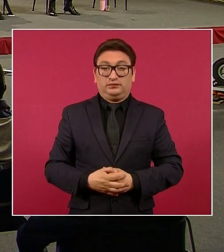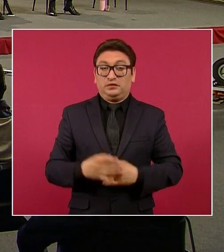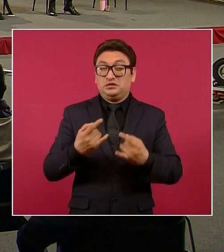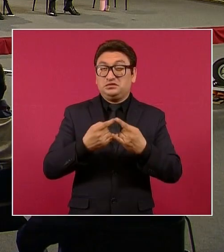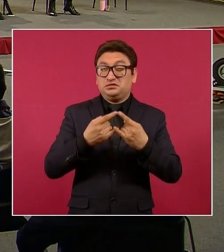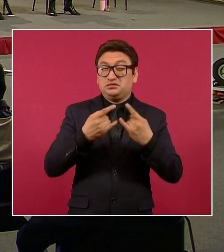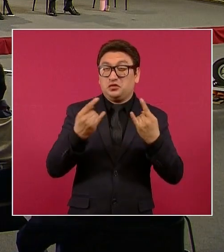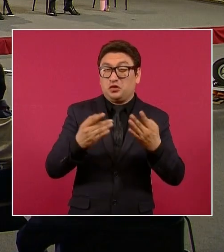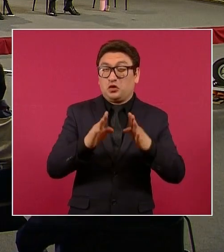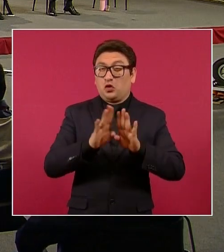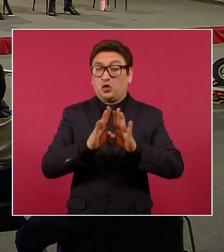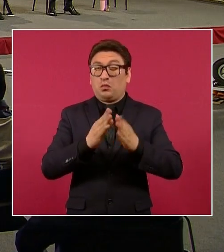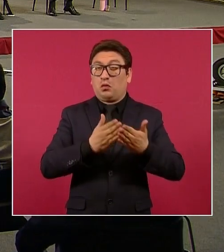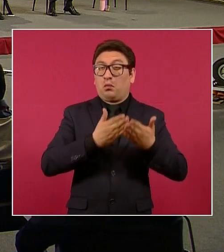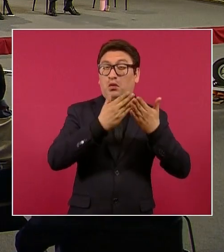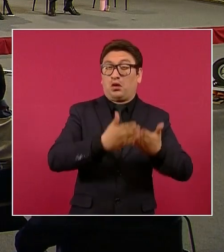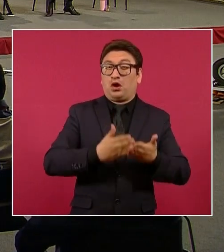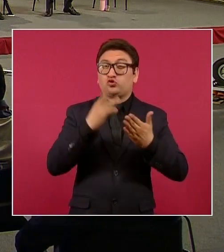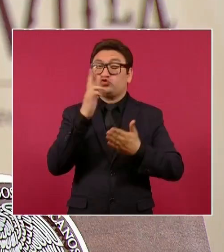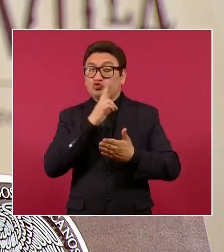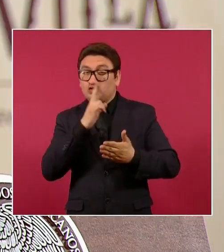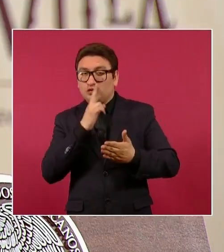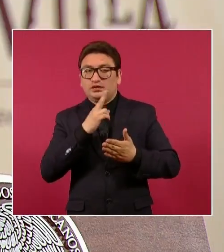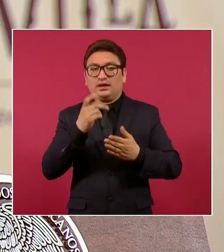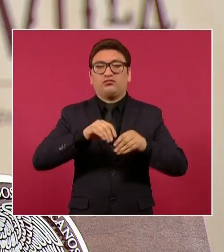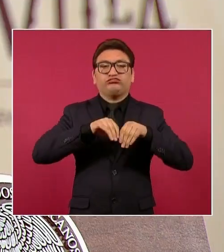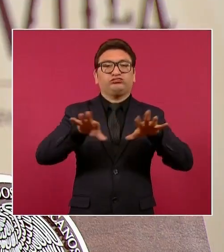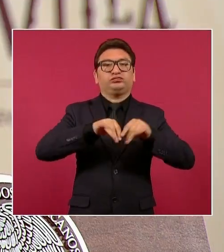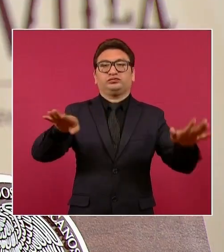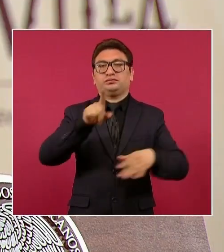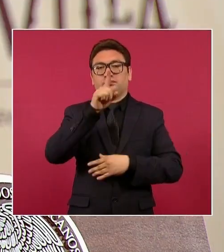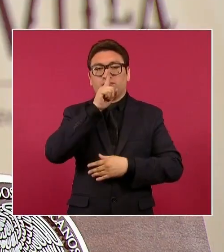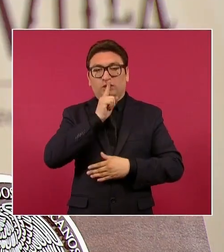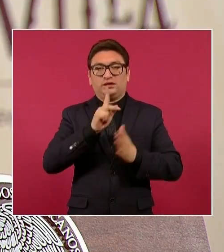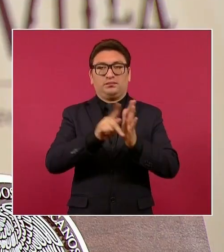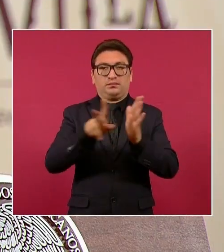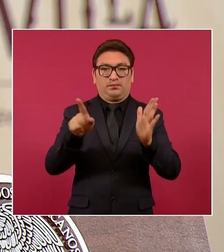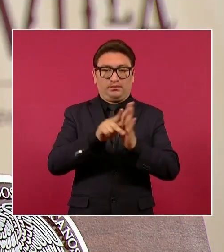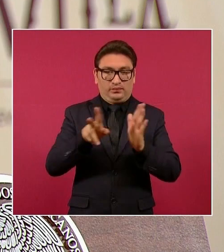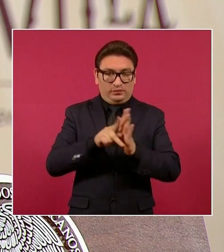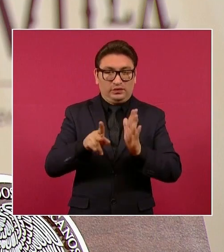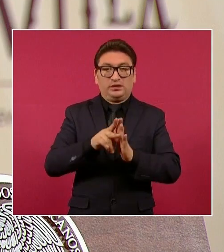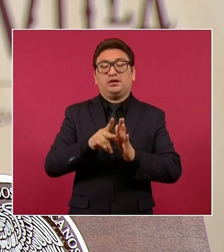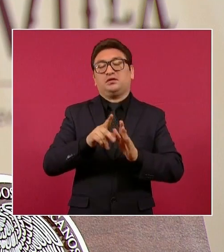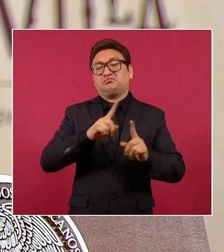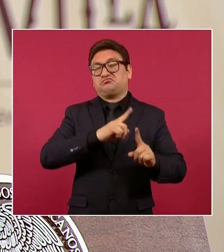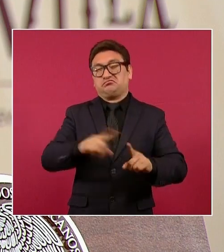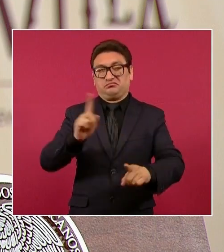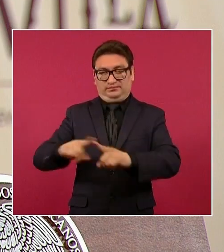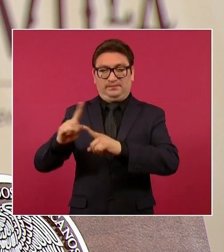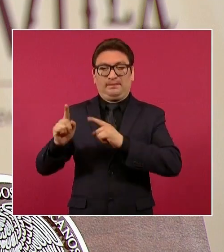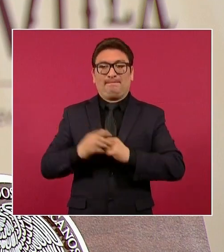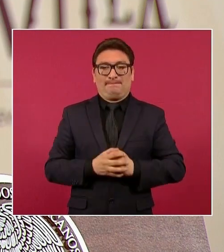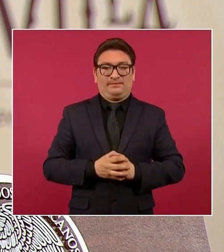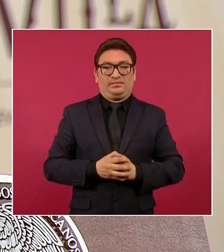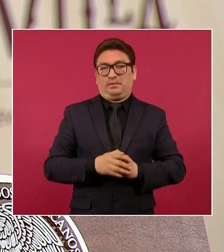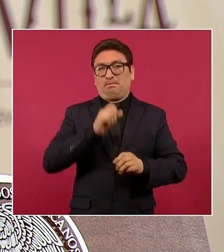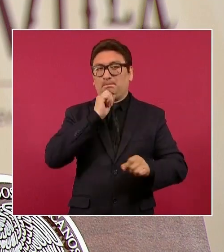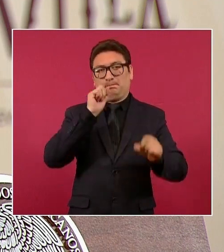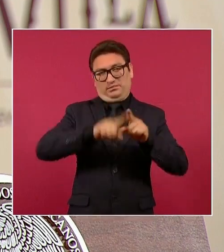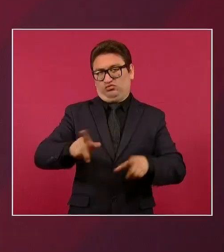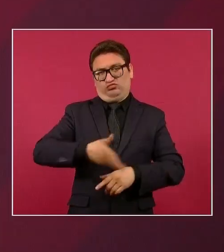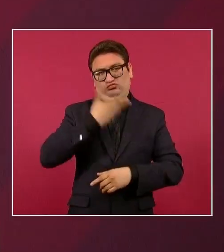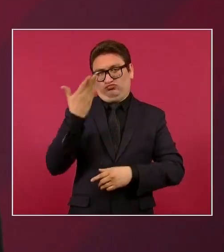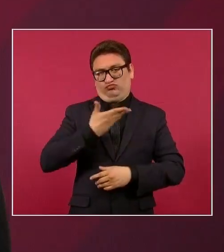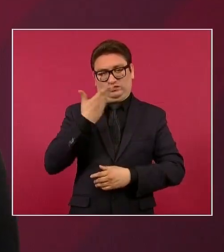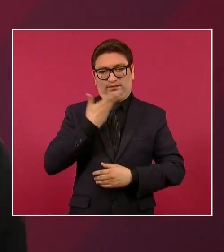barco ruso que provocó la publicación de mentiras por periodistas y medios. Estos que son los mismos de